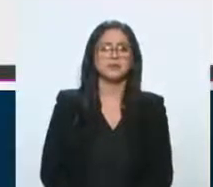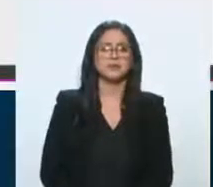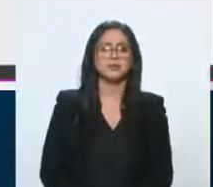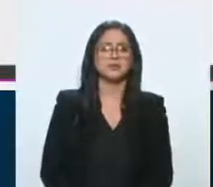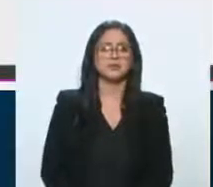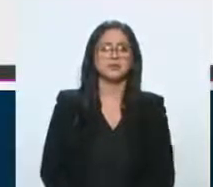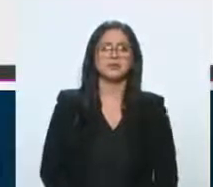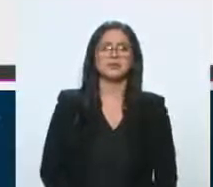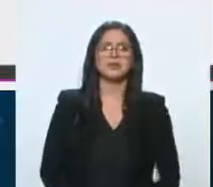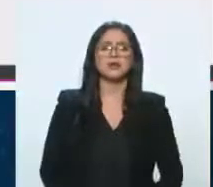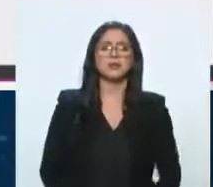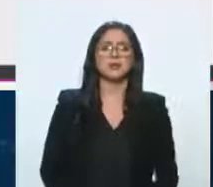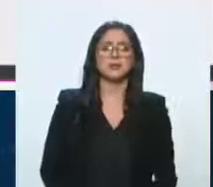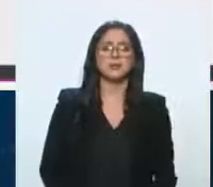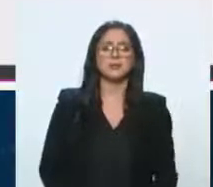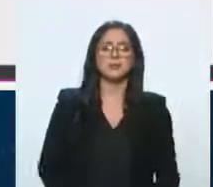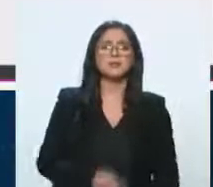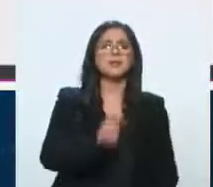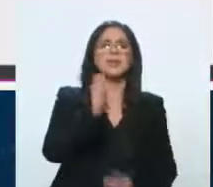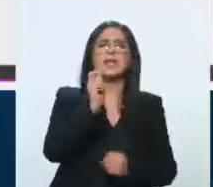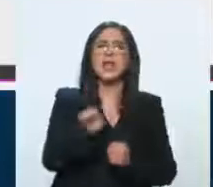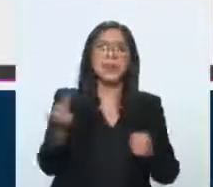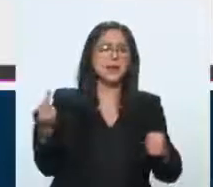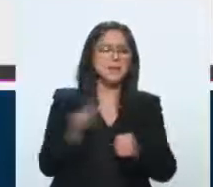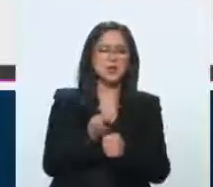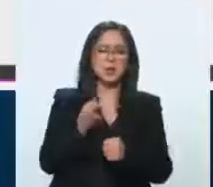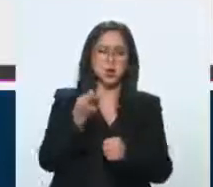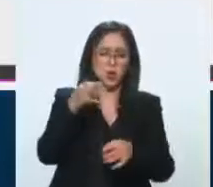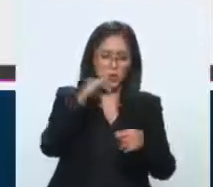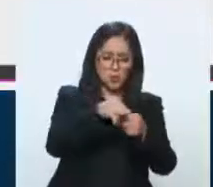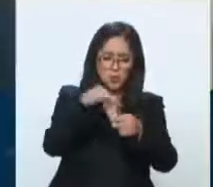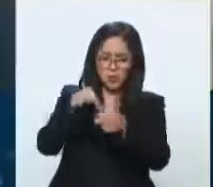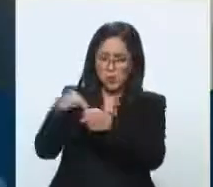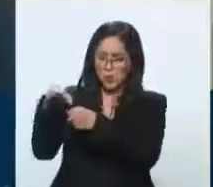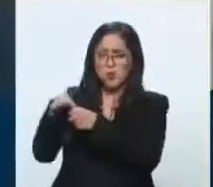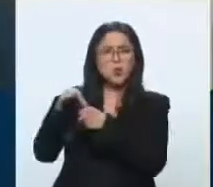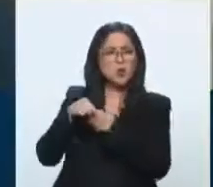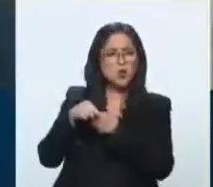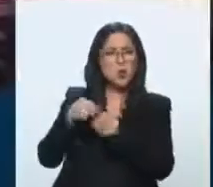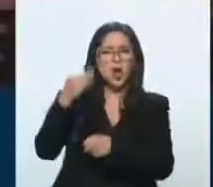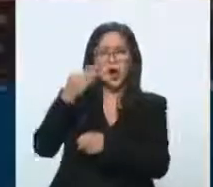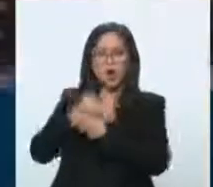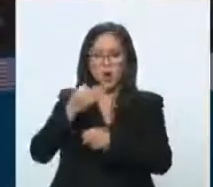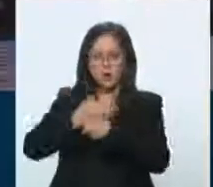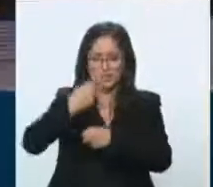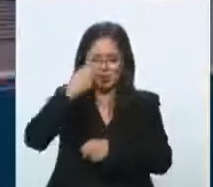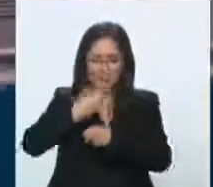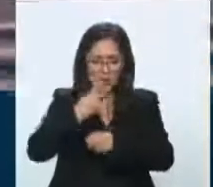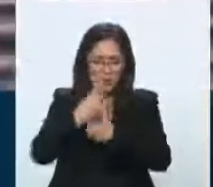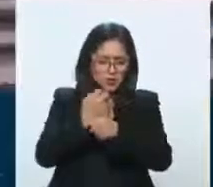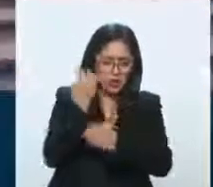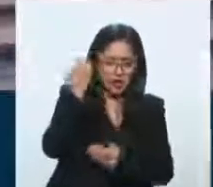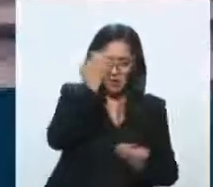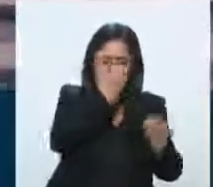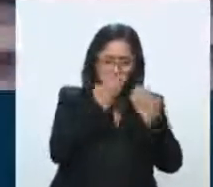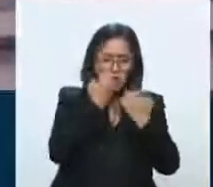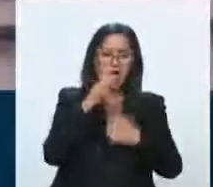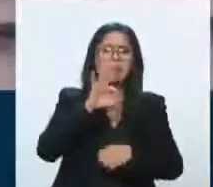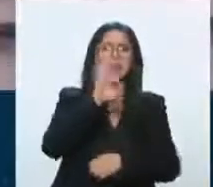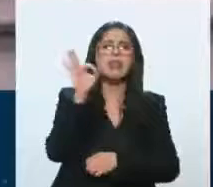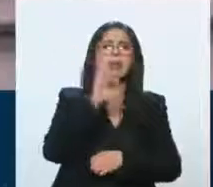voto, y es la razón por la que estamos en la segunda medición y abrir una tercera,